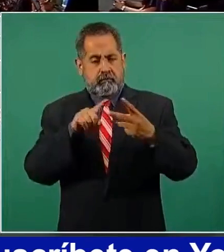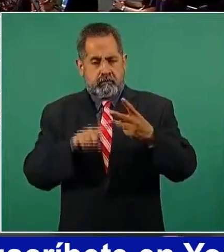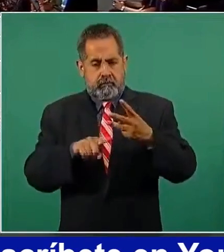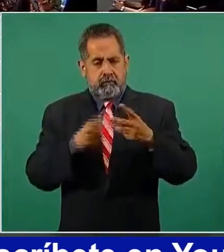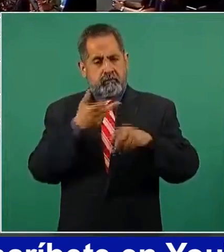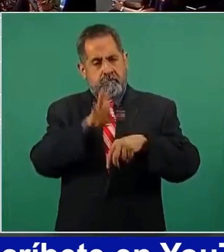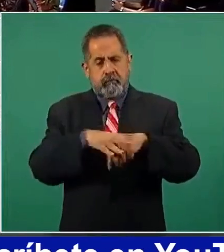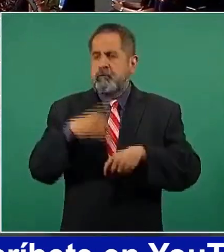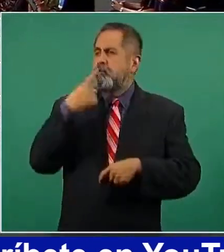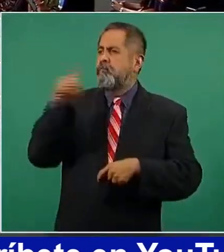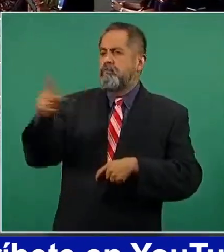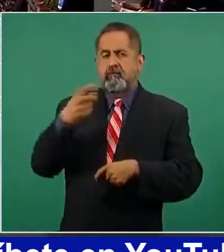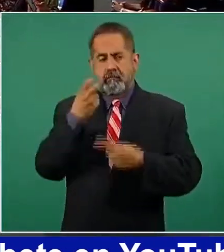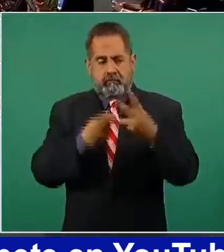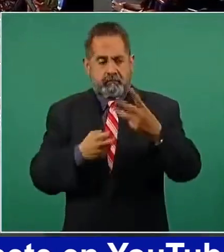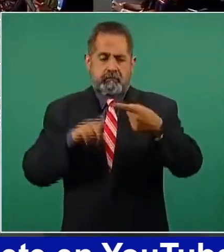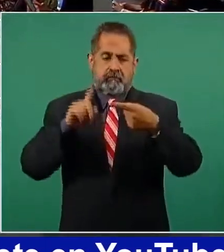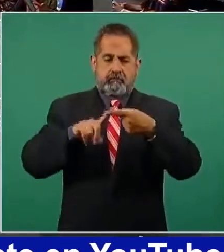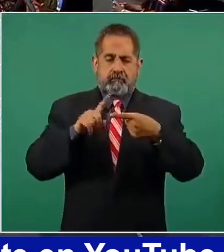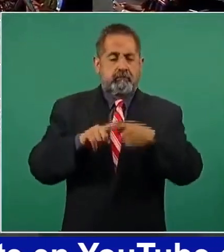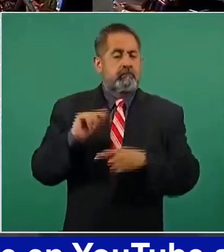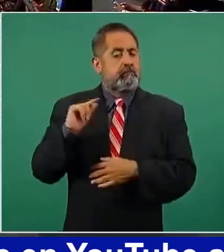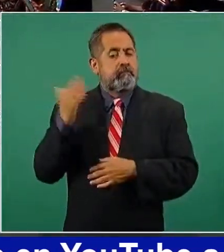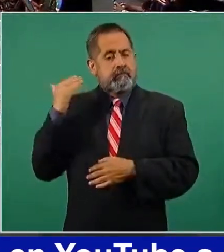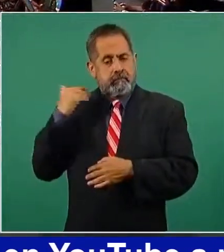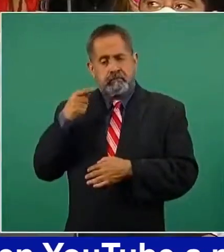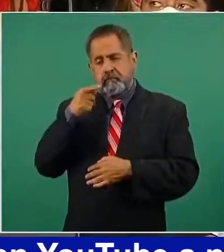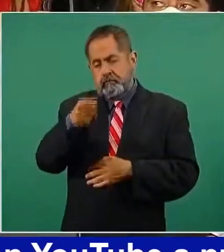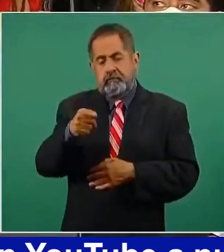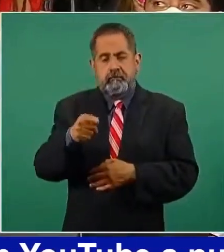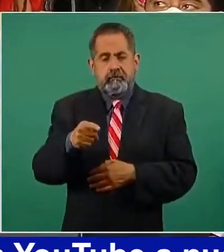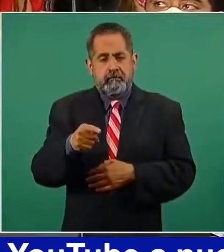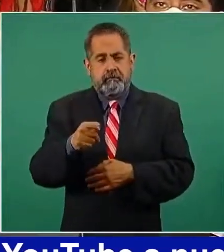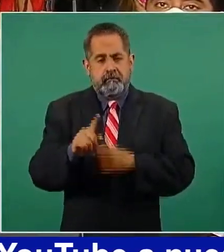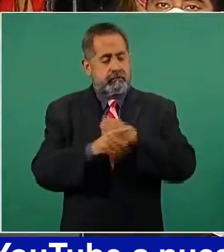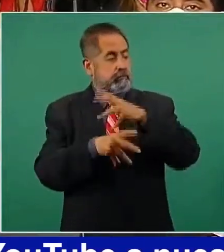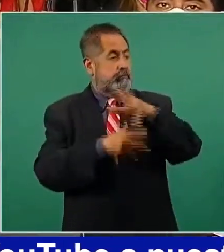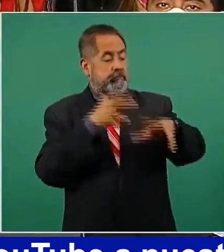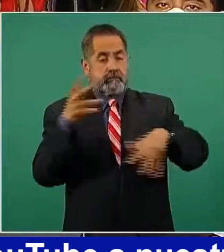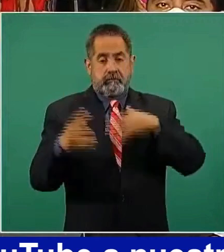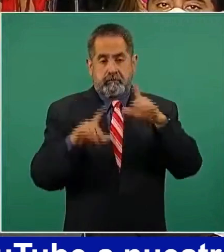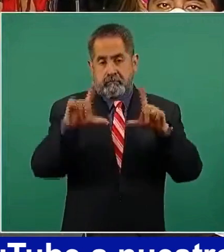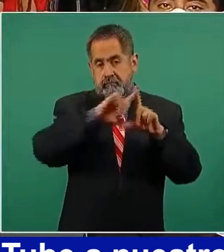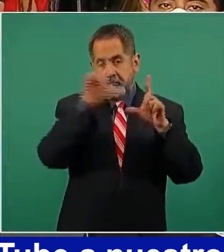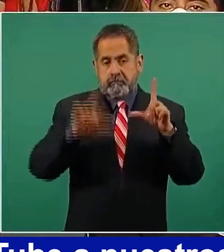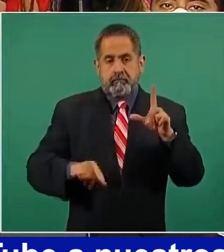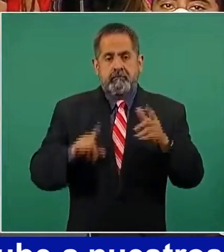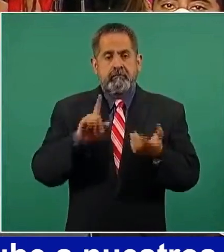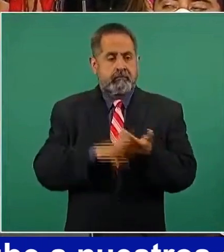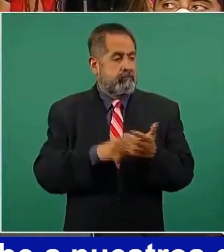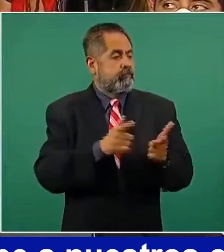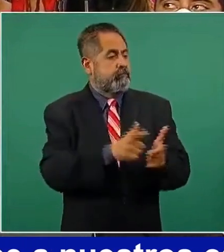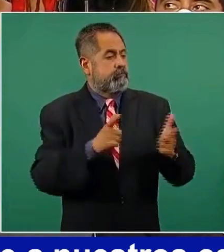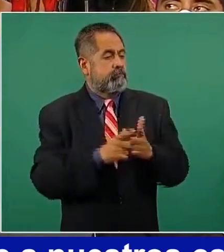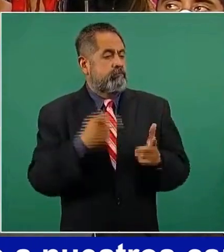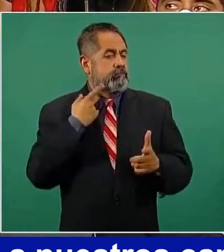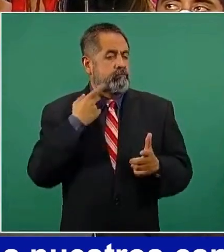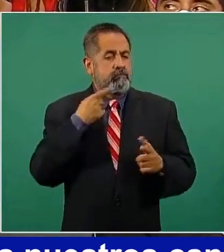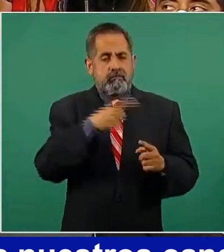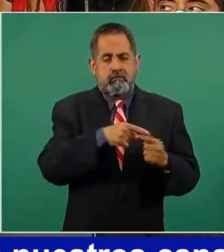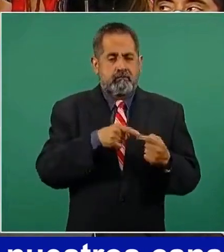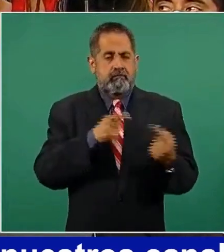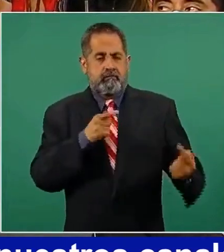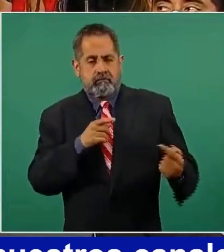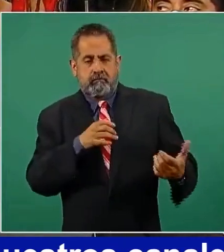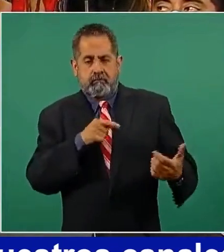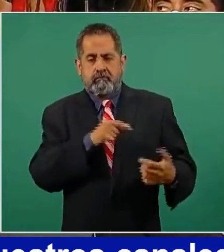me lo permite, empezamos con lo de la Corte. En días recientes se causó un revuelo a nivel nacional por parte de los partidos políticos, de la oposición